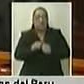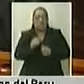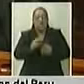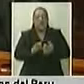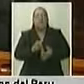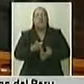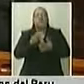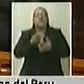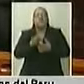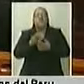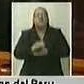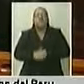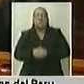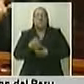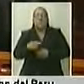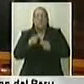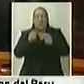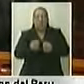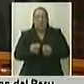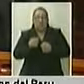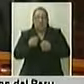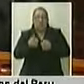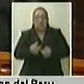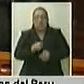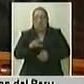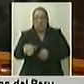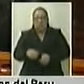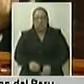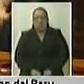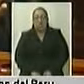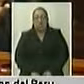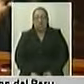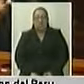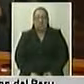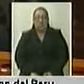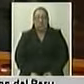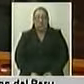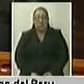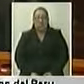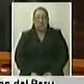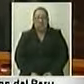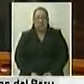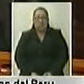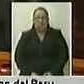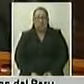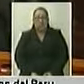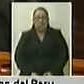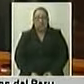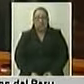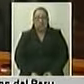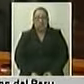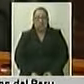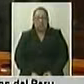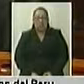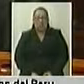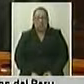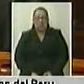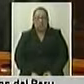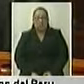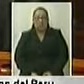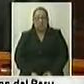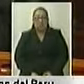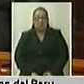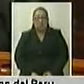las especialidades, ya sean de agrónomos, agrícolas o afines. O sea, ellos tienen participación